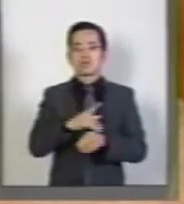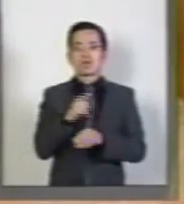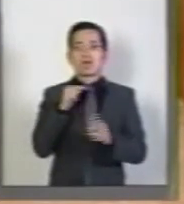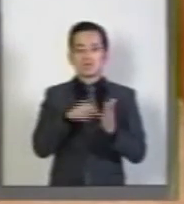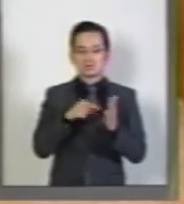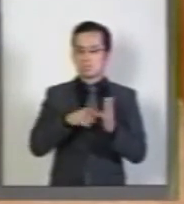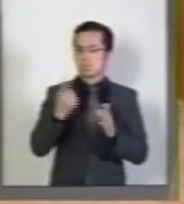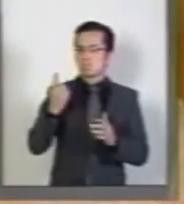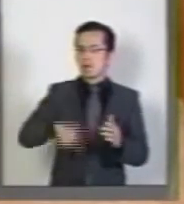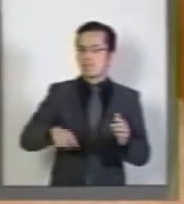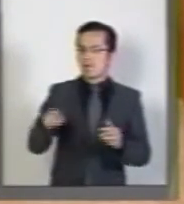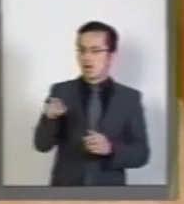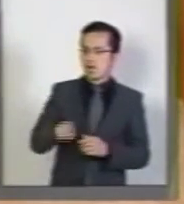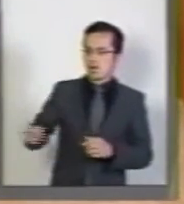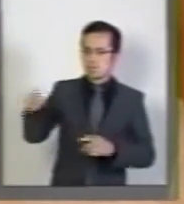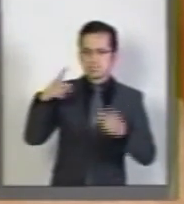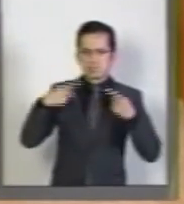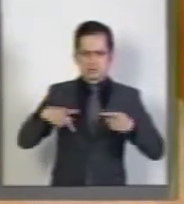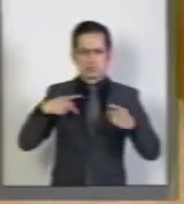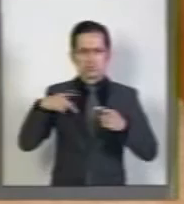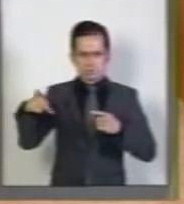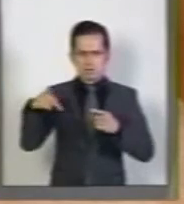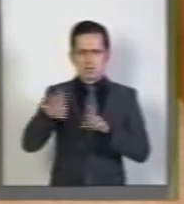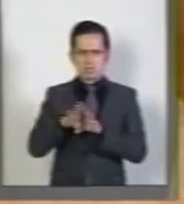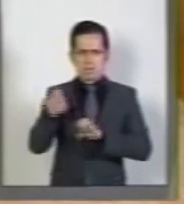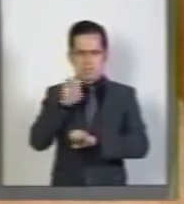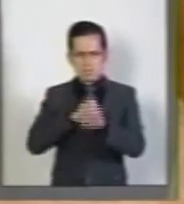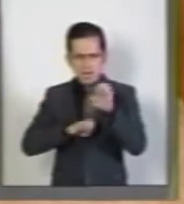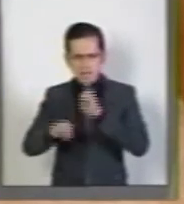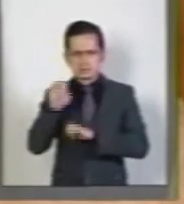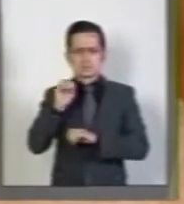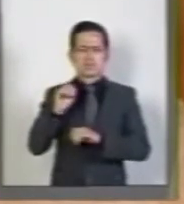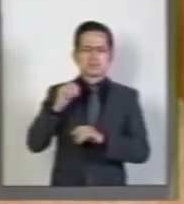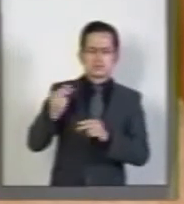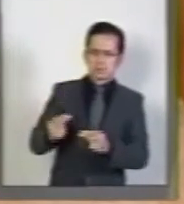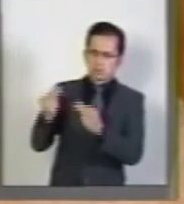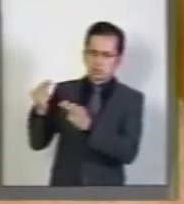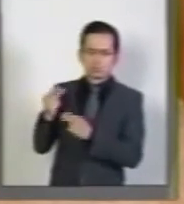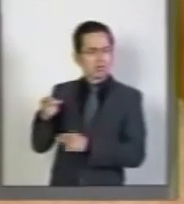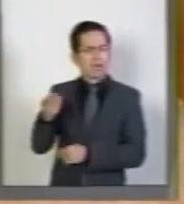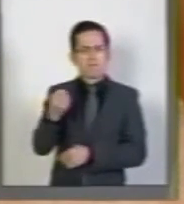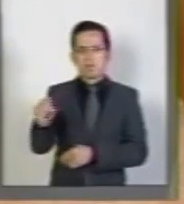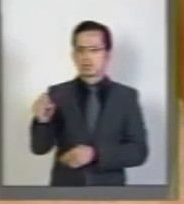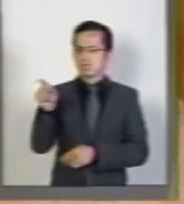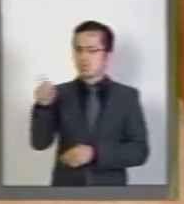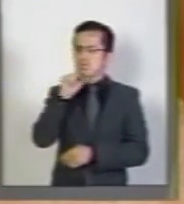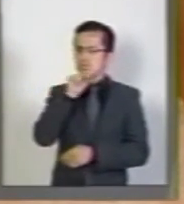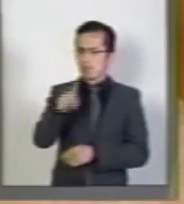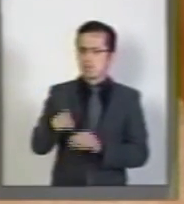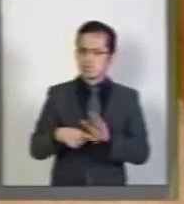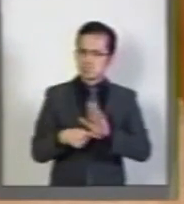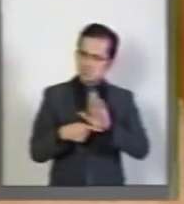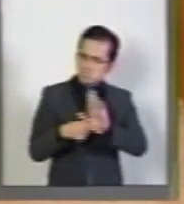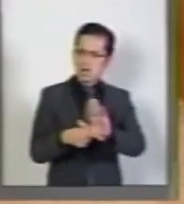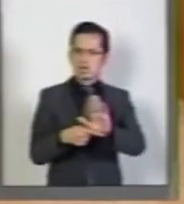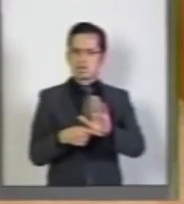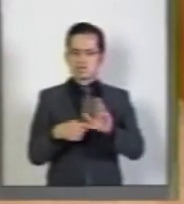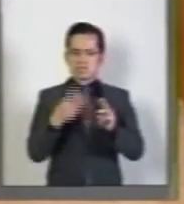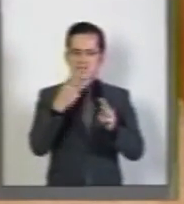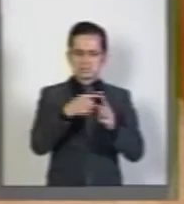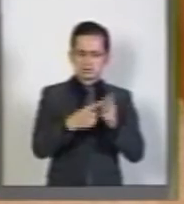que tuvieran contratos con entidades públicas a presentar también sus tres declaraciones. Senadoras y